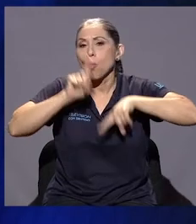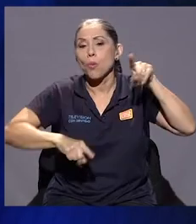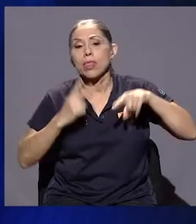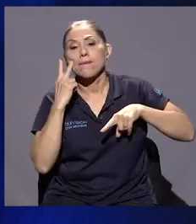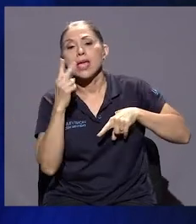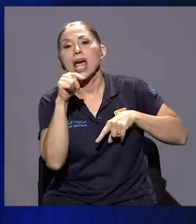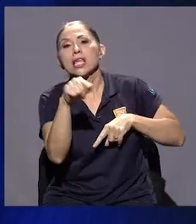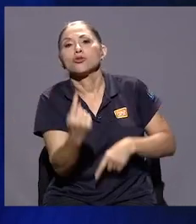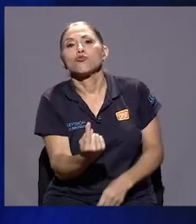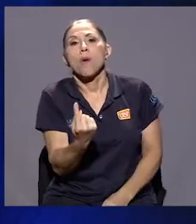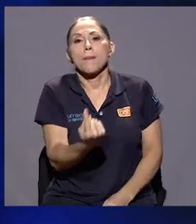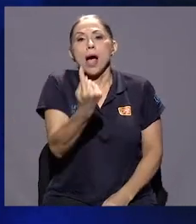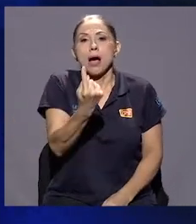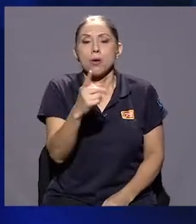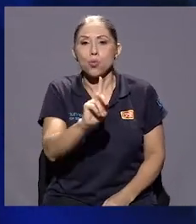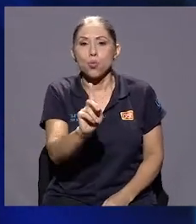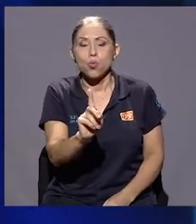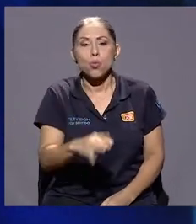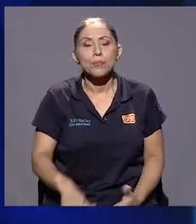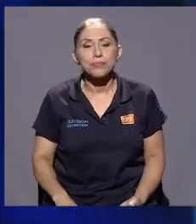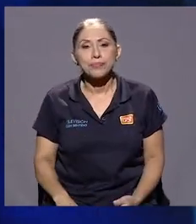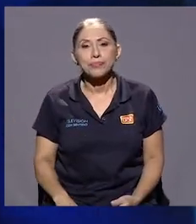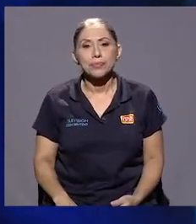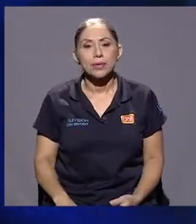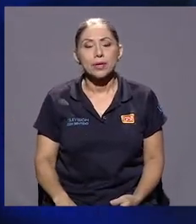que por un lado digamos